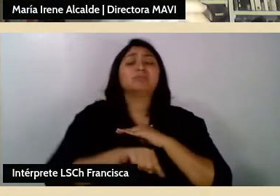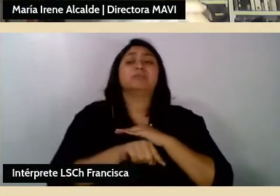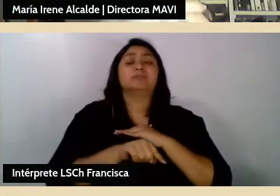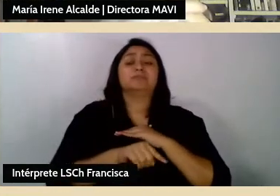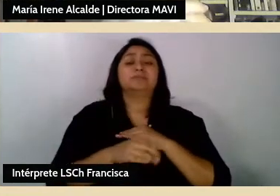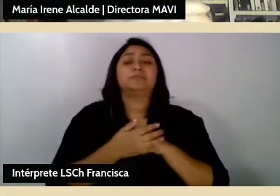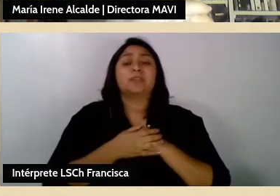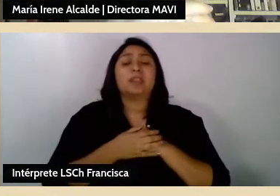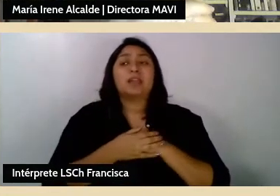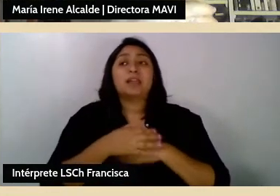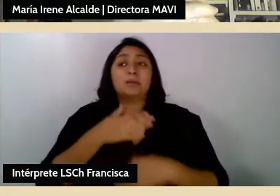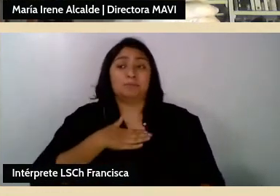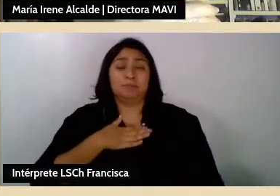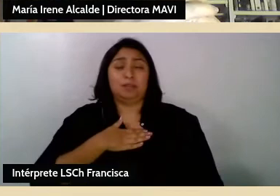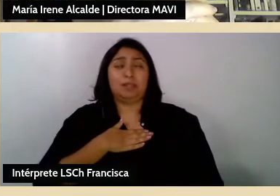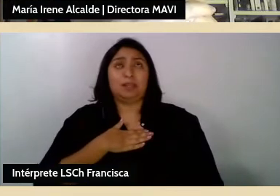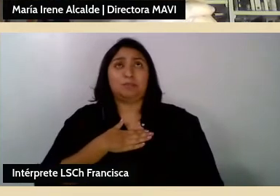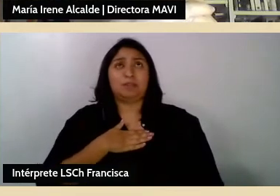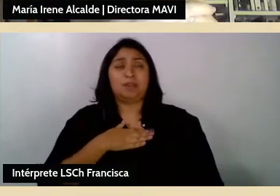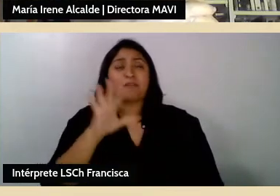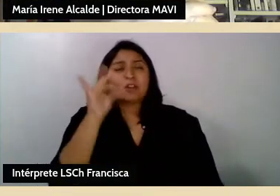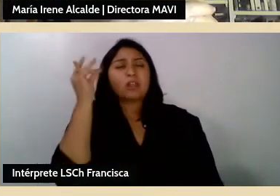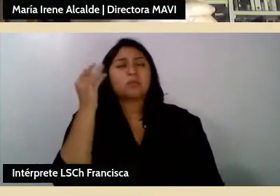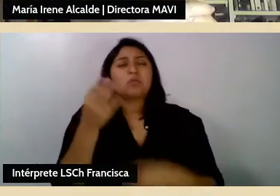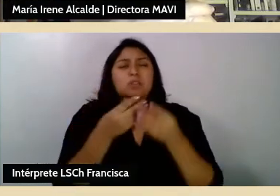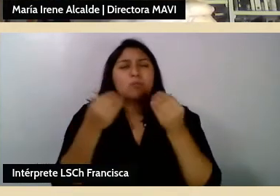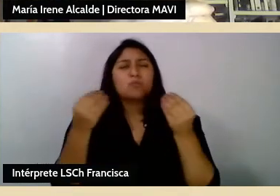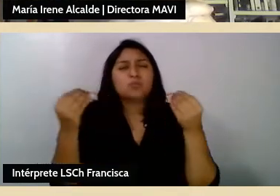y para mí personalmente fue darme cuenta de muchas cosas,